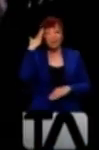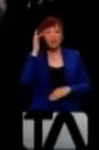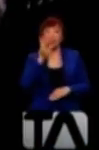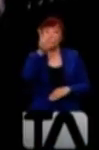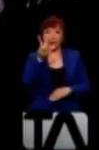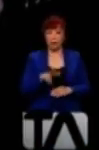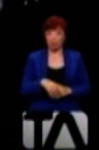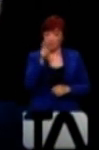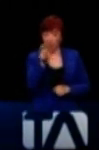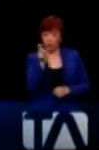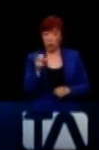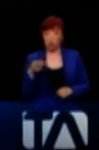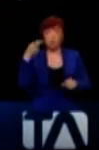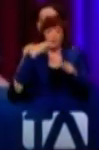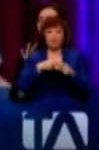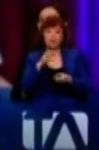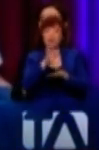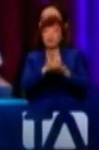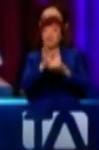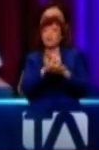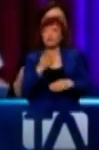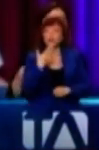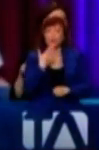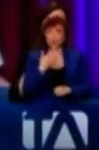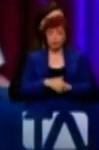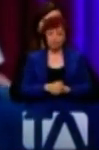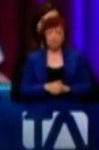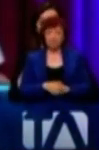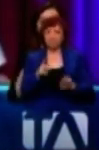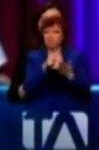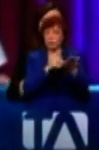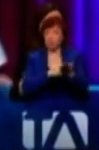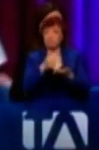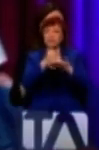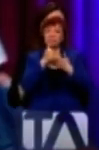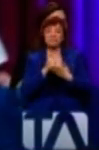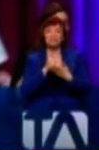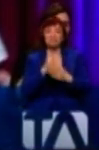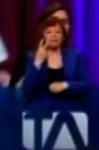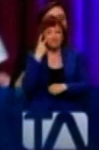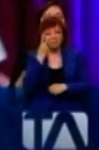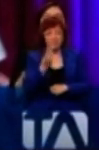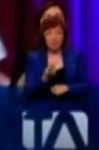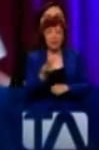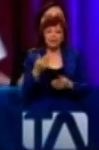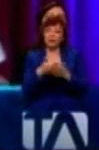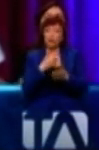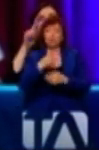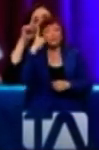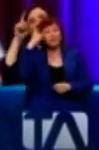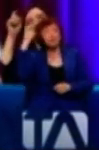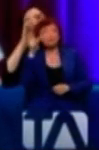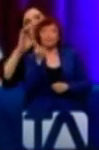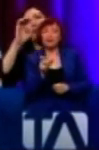jurados. Uno de ellos es Juan Fernando Velasco. Estos programas permiten que se realice el sueño de mucha gente